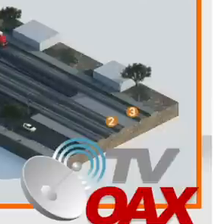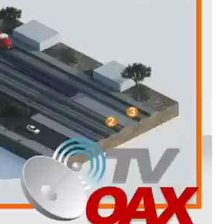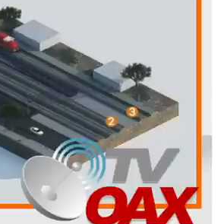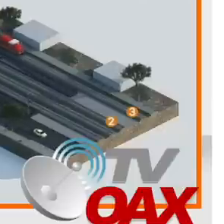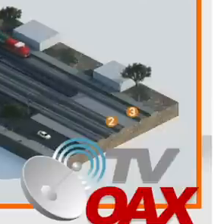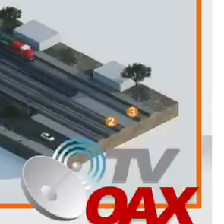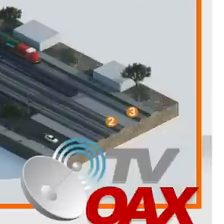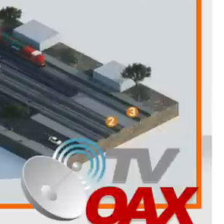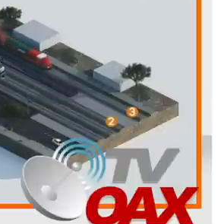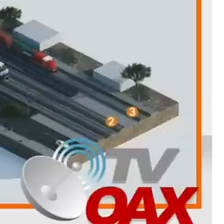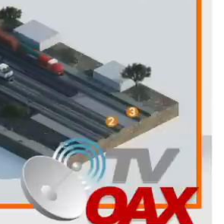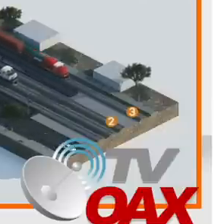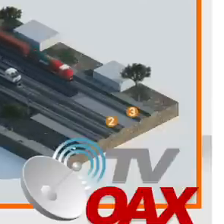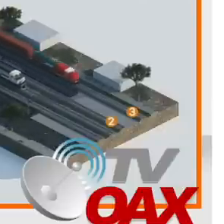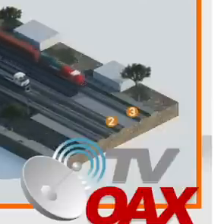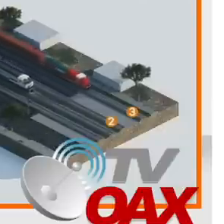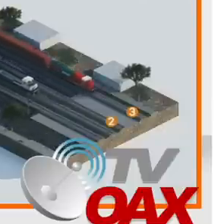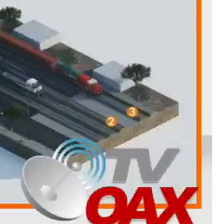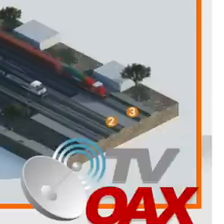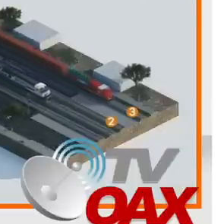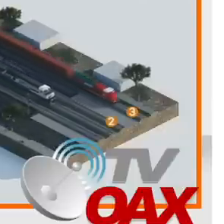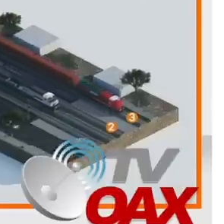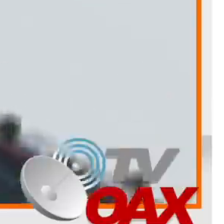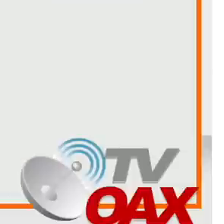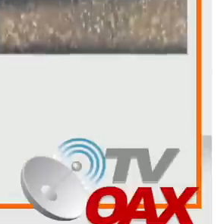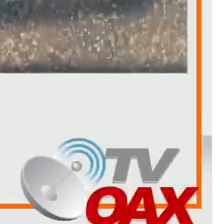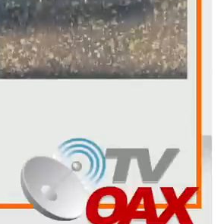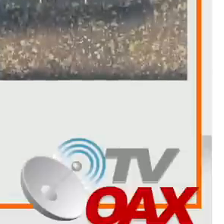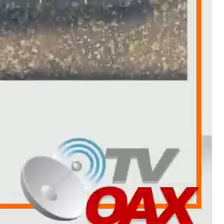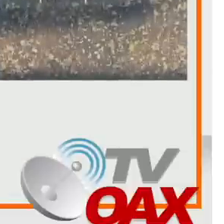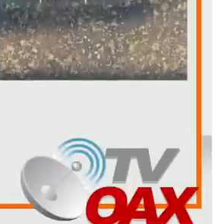a iniciar, porque una de las cosas que